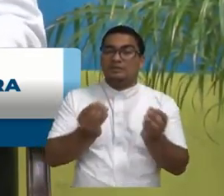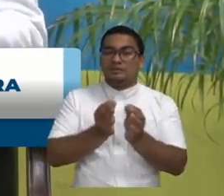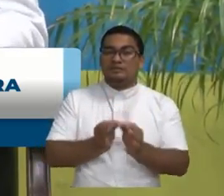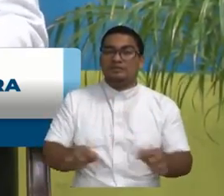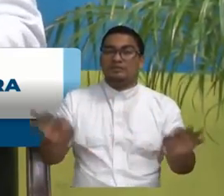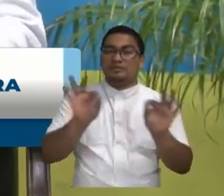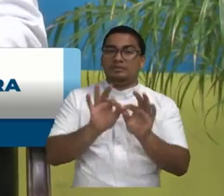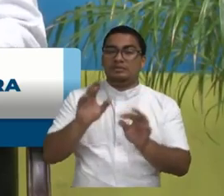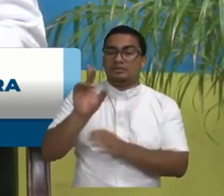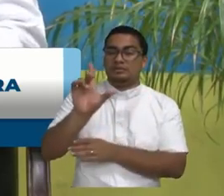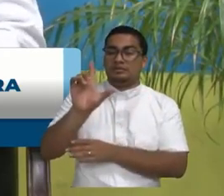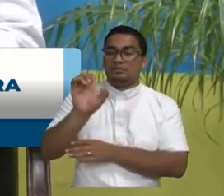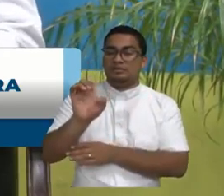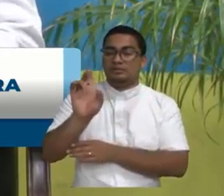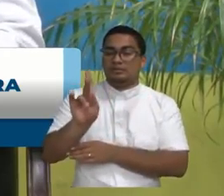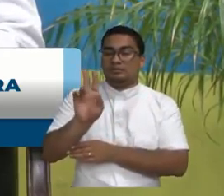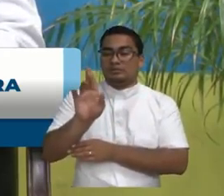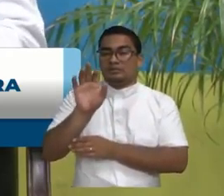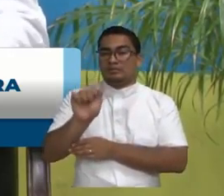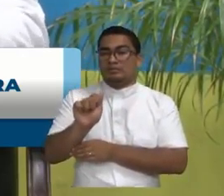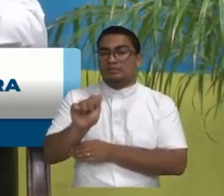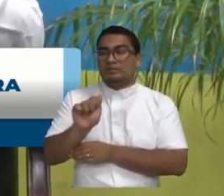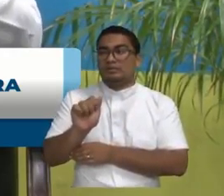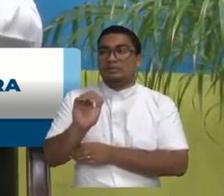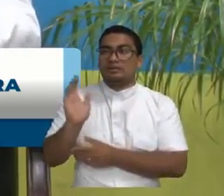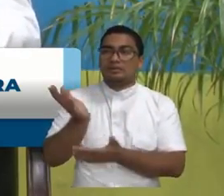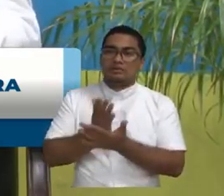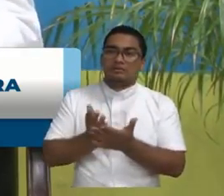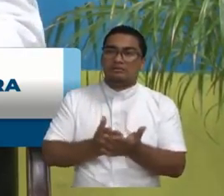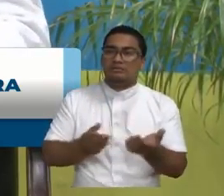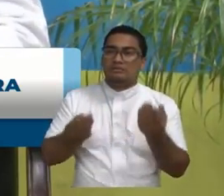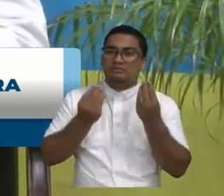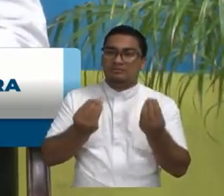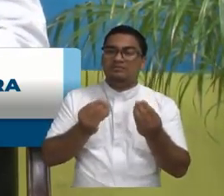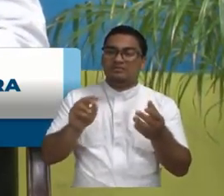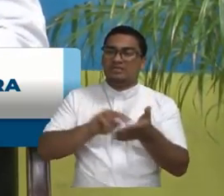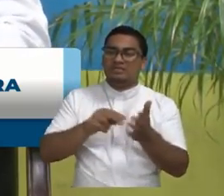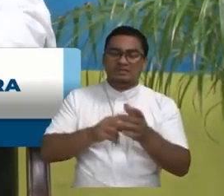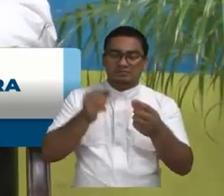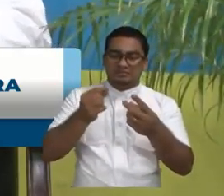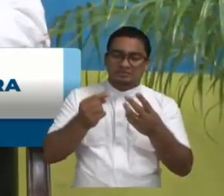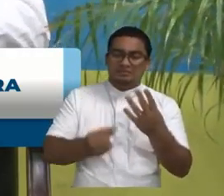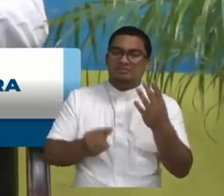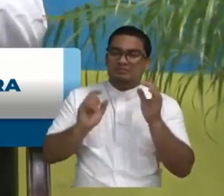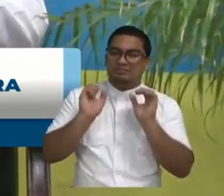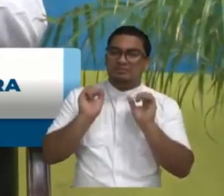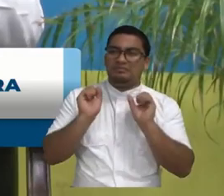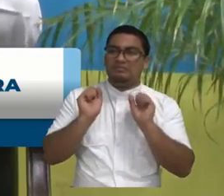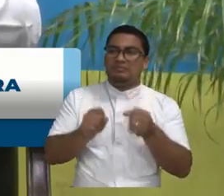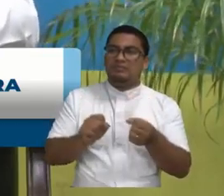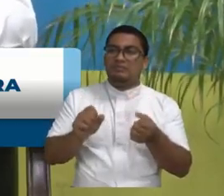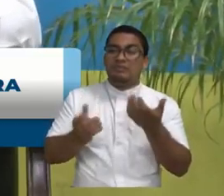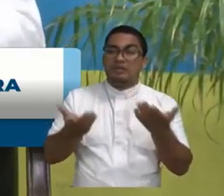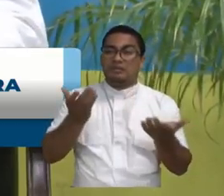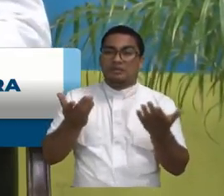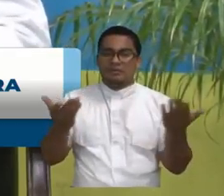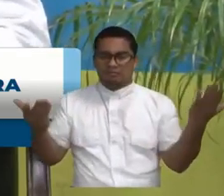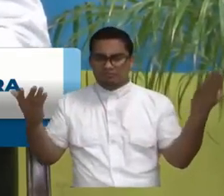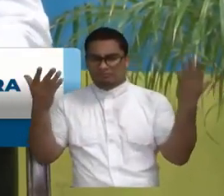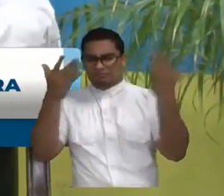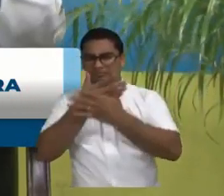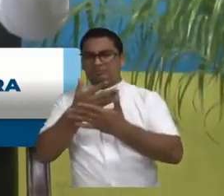la lepra, cuando hablemos un poquito sobre los síntomas, vamos a ver que tiene un montón de signos y síntomas que se pueden presentar y nos puede confundir con un montón de